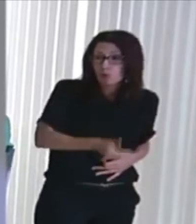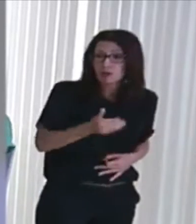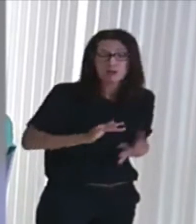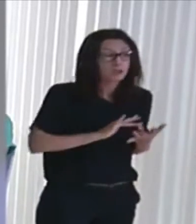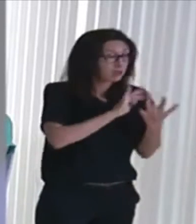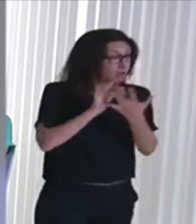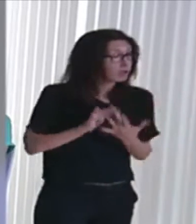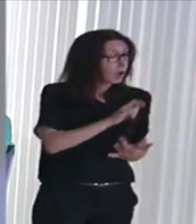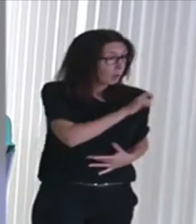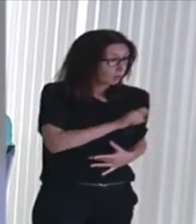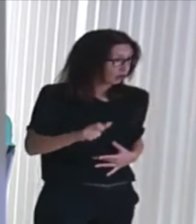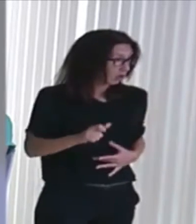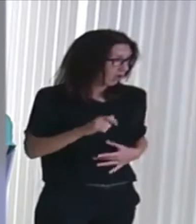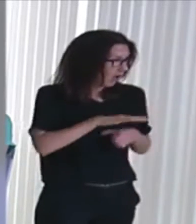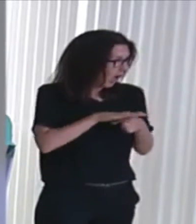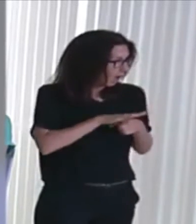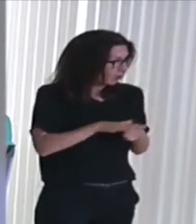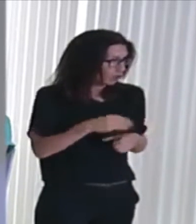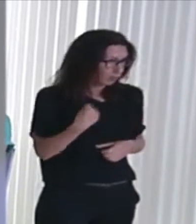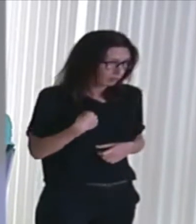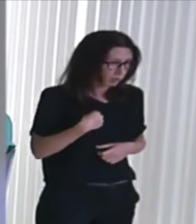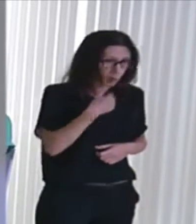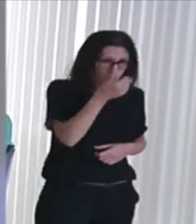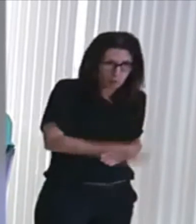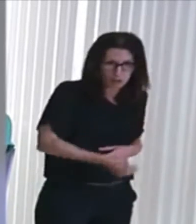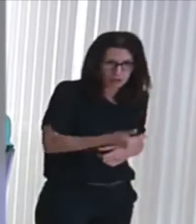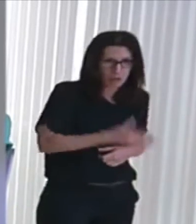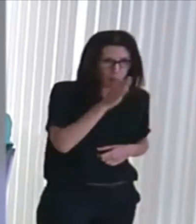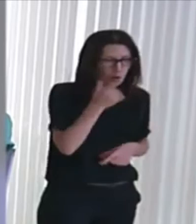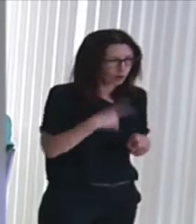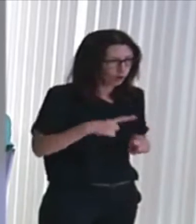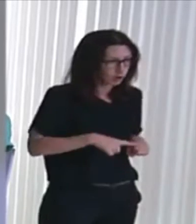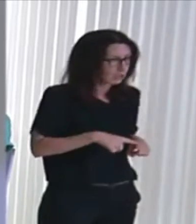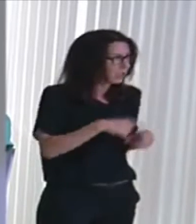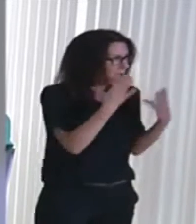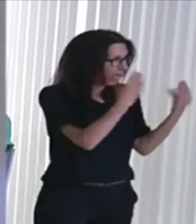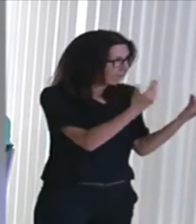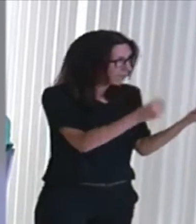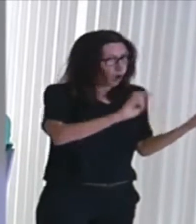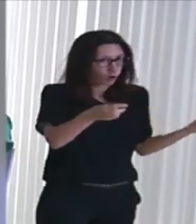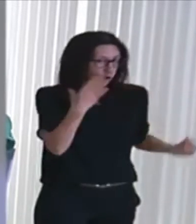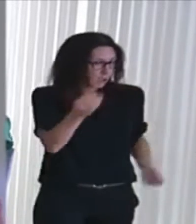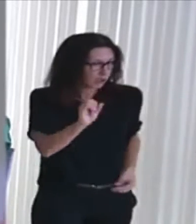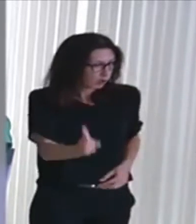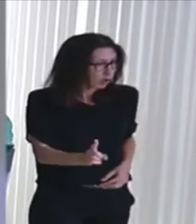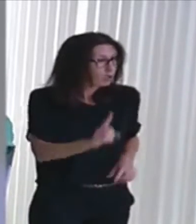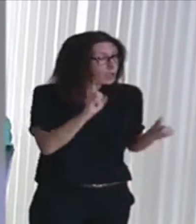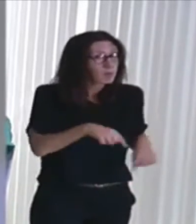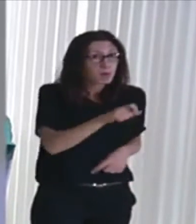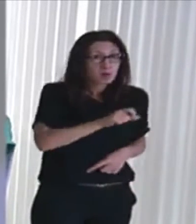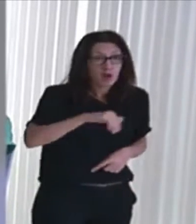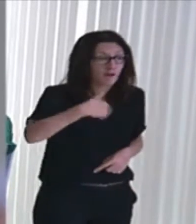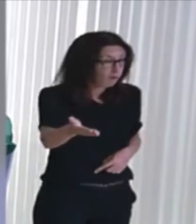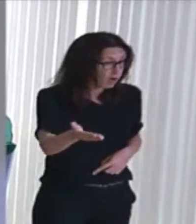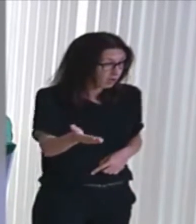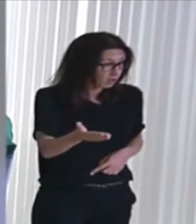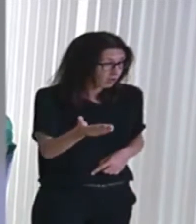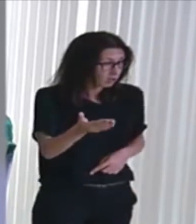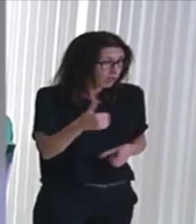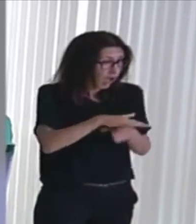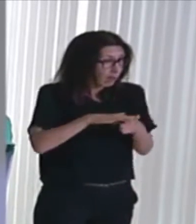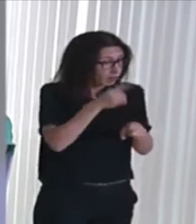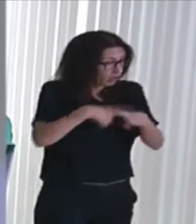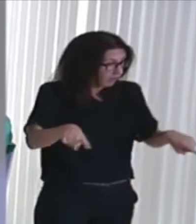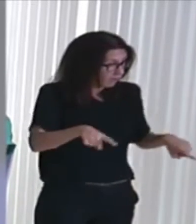tanto de gente que está en tu rollo, es súper importante, porque entienden cosas que otras personas no entienden, como de gente que está fuera, completamente de tu mundo,